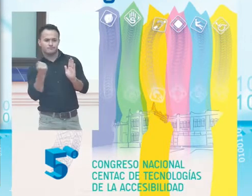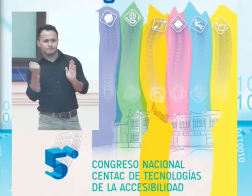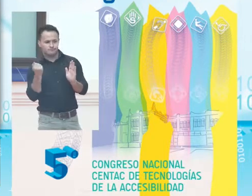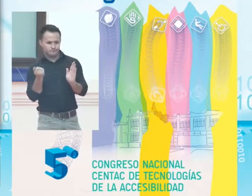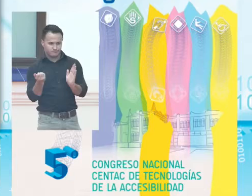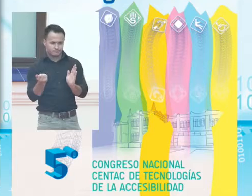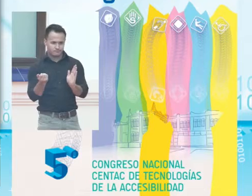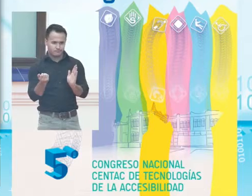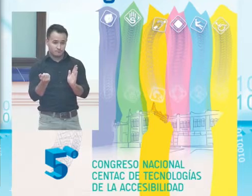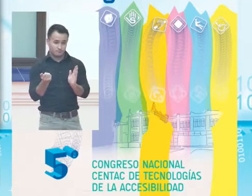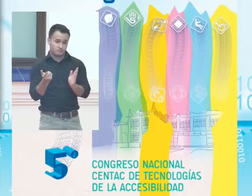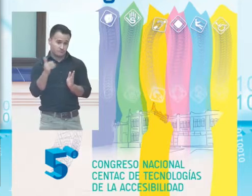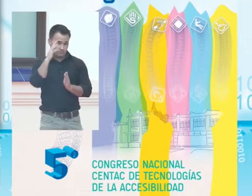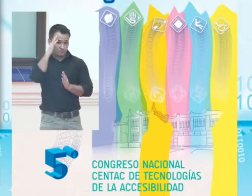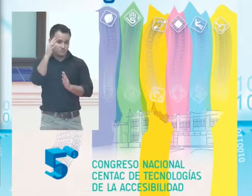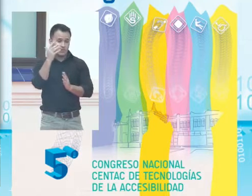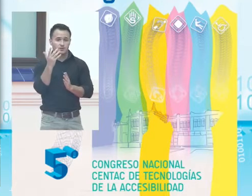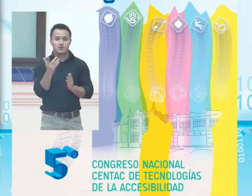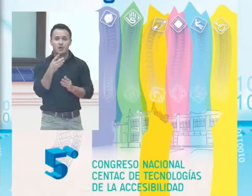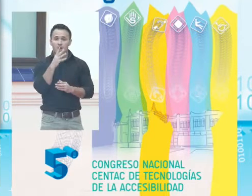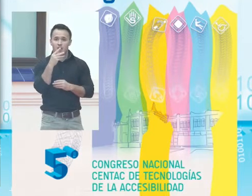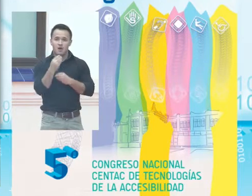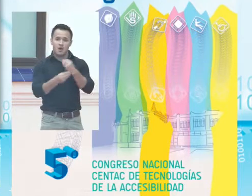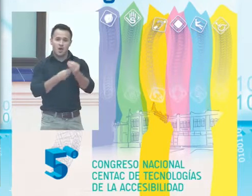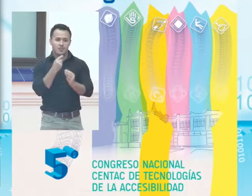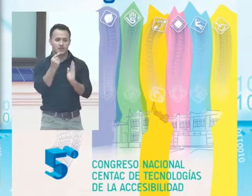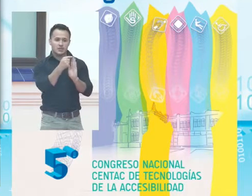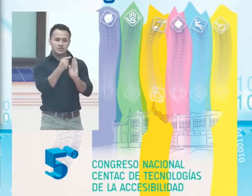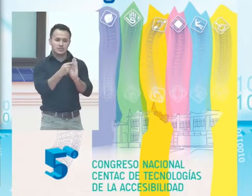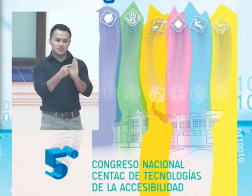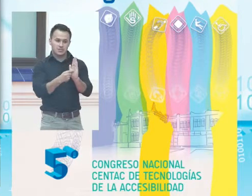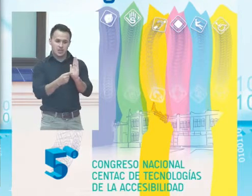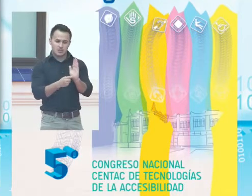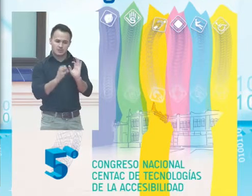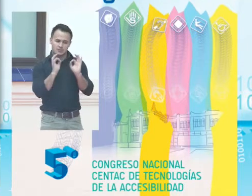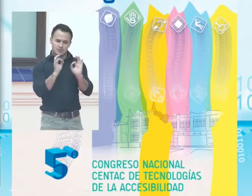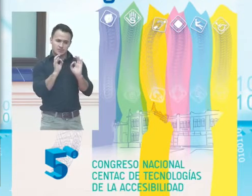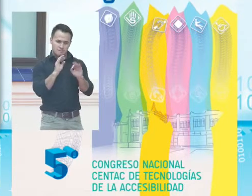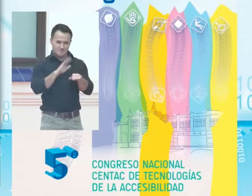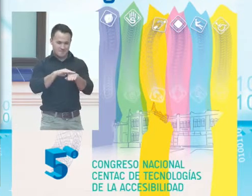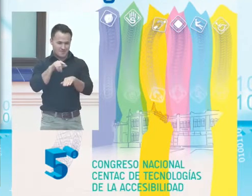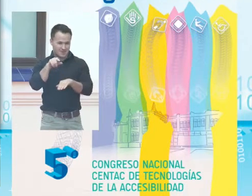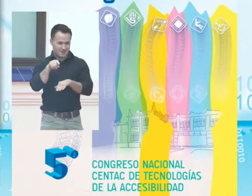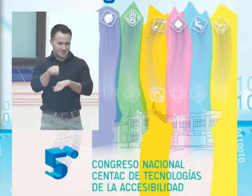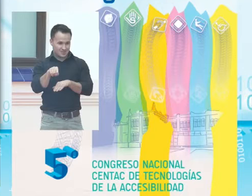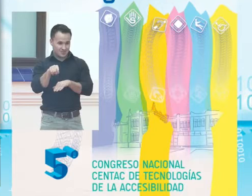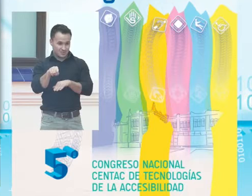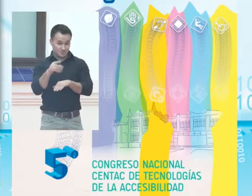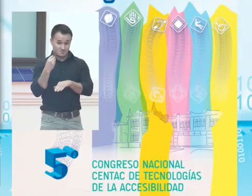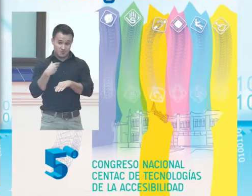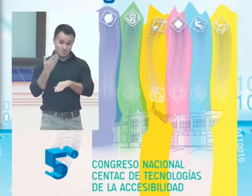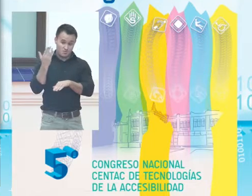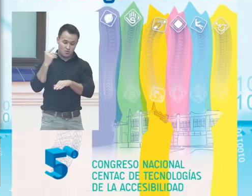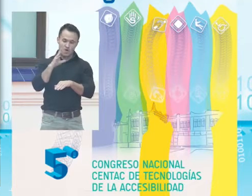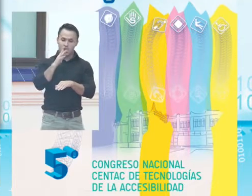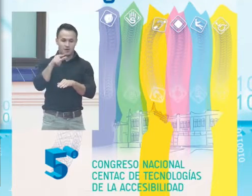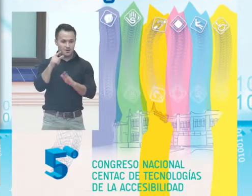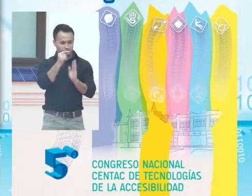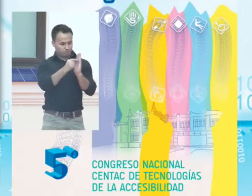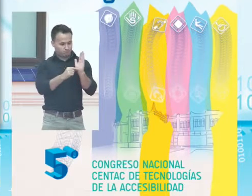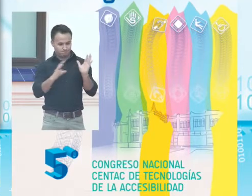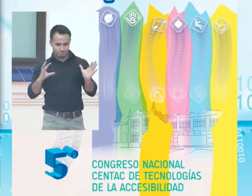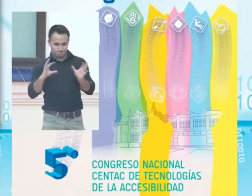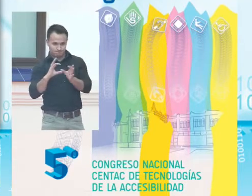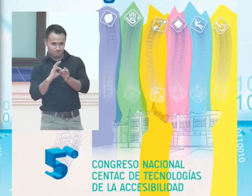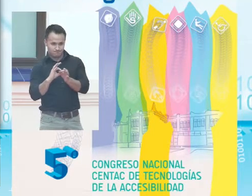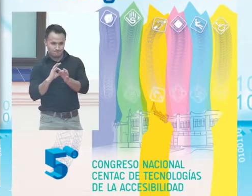imaginar. Vamos a hacer un estándar específicamente para eso. ¿Qué hicimos? Que